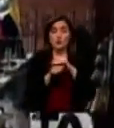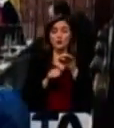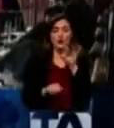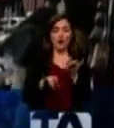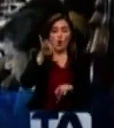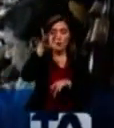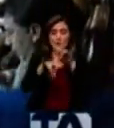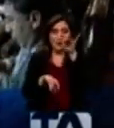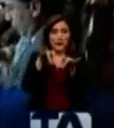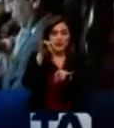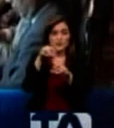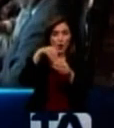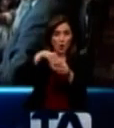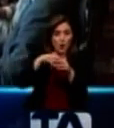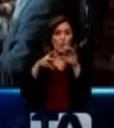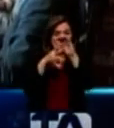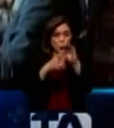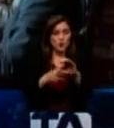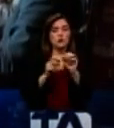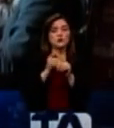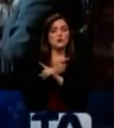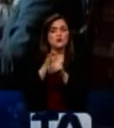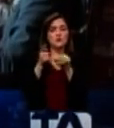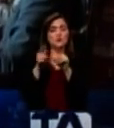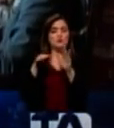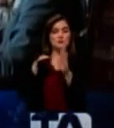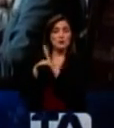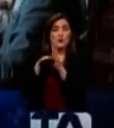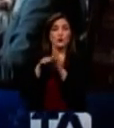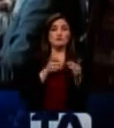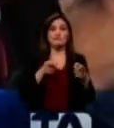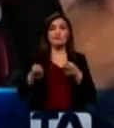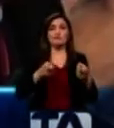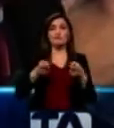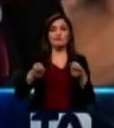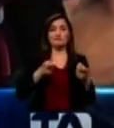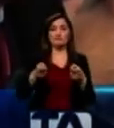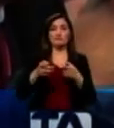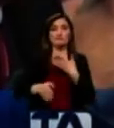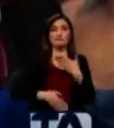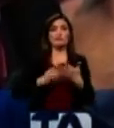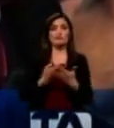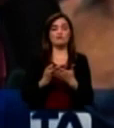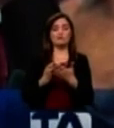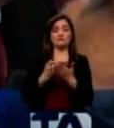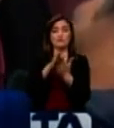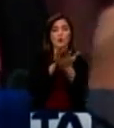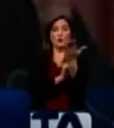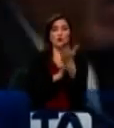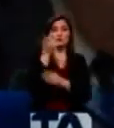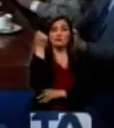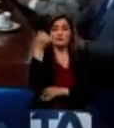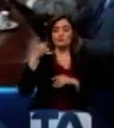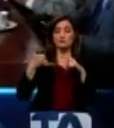cooperativas, también órganos del sistema popular y financiero y la banca, los que manejarán privativamente el proyecto de